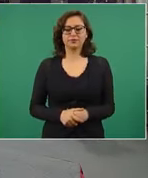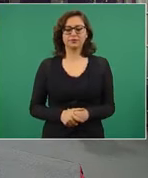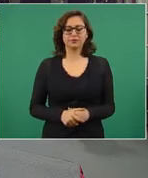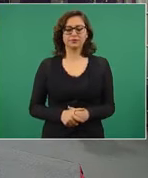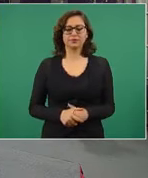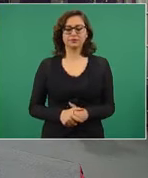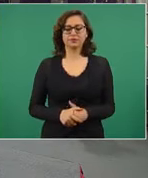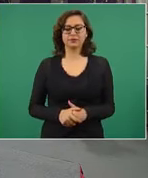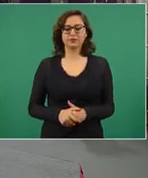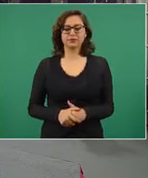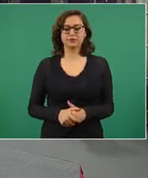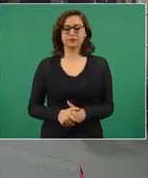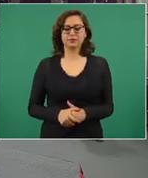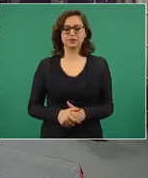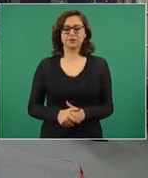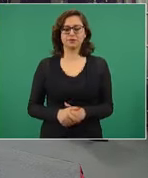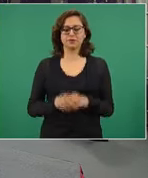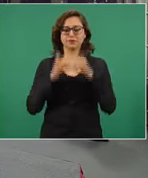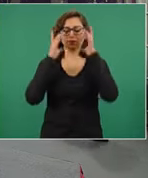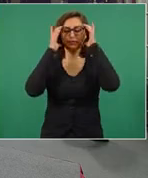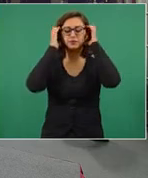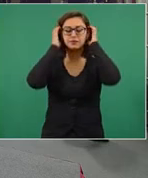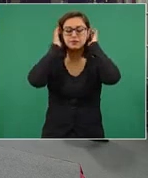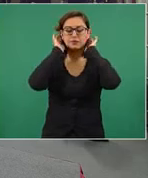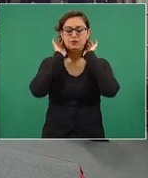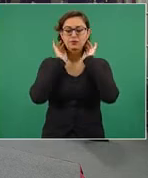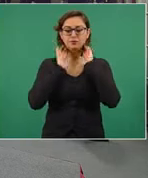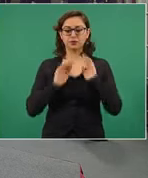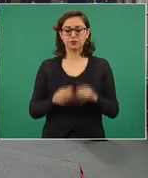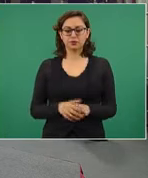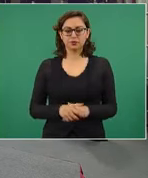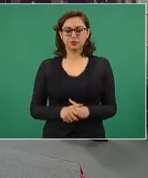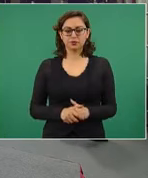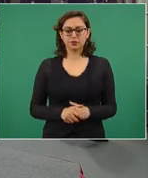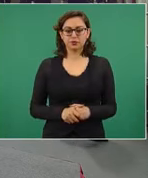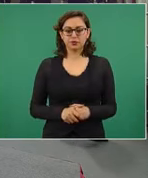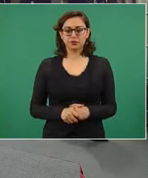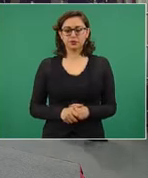sí, bueno, tú, luego tú.